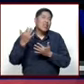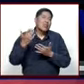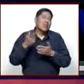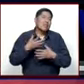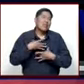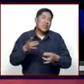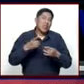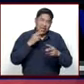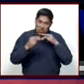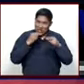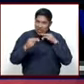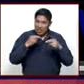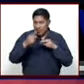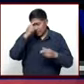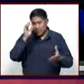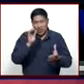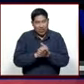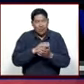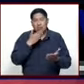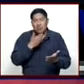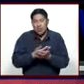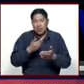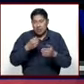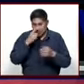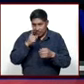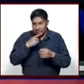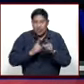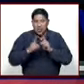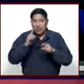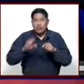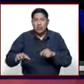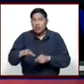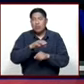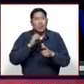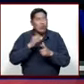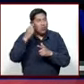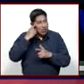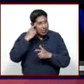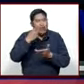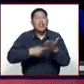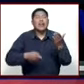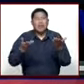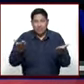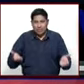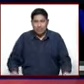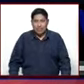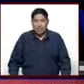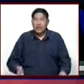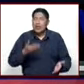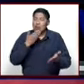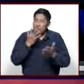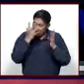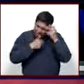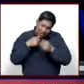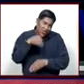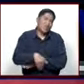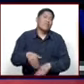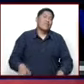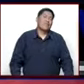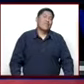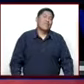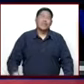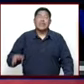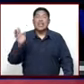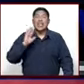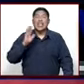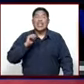haya gustado esta noticia. Creo que es buena la incursión de la IA en algunos campos, ¿o qué piensan ustedes? Que tengan bonita noche. Que te vaya